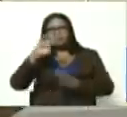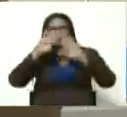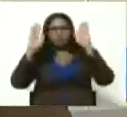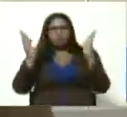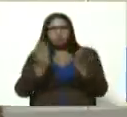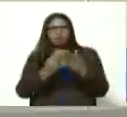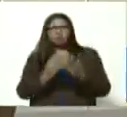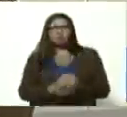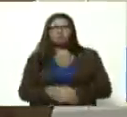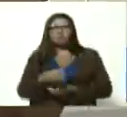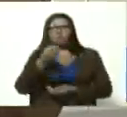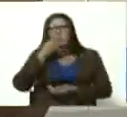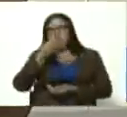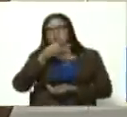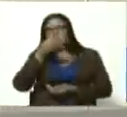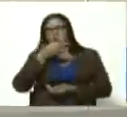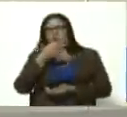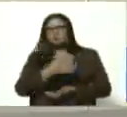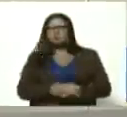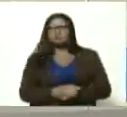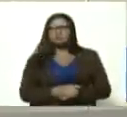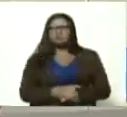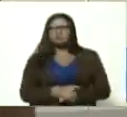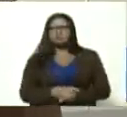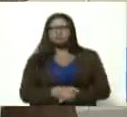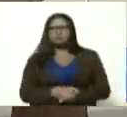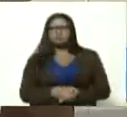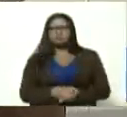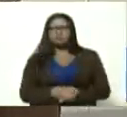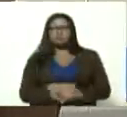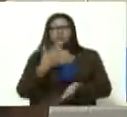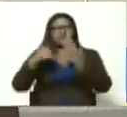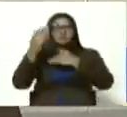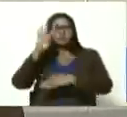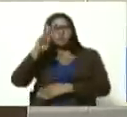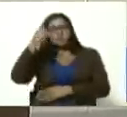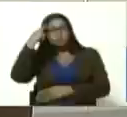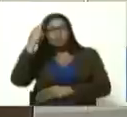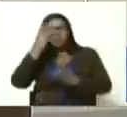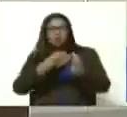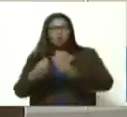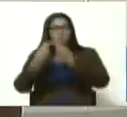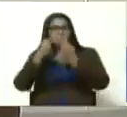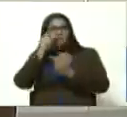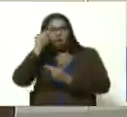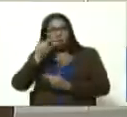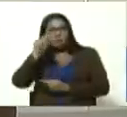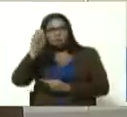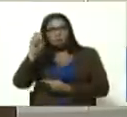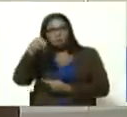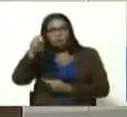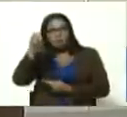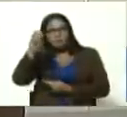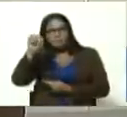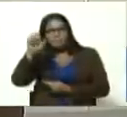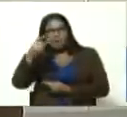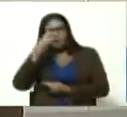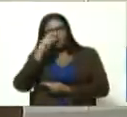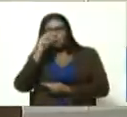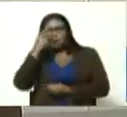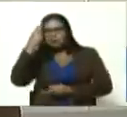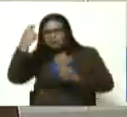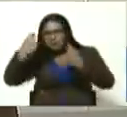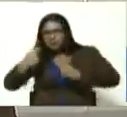buenas tardes hace cuatro días el economista venezolano tomás socías que por cierto no es chavista